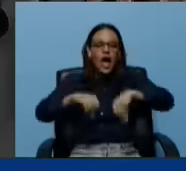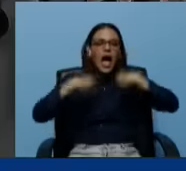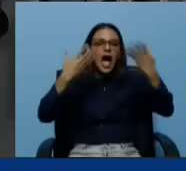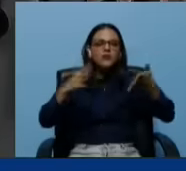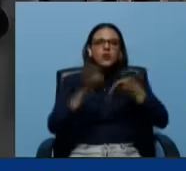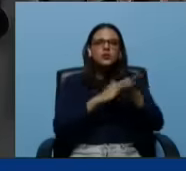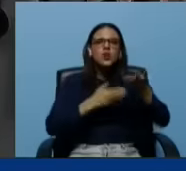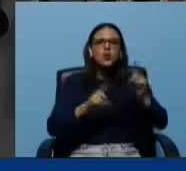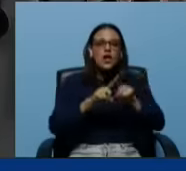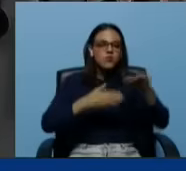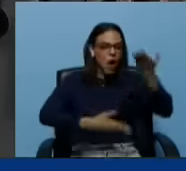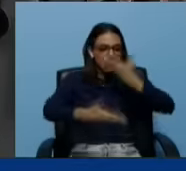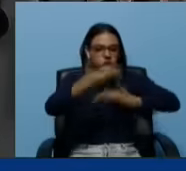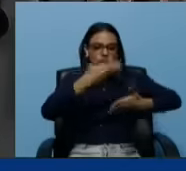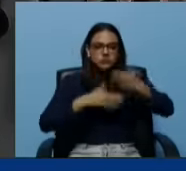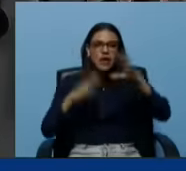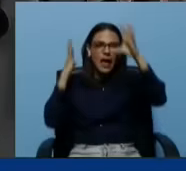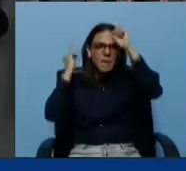Caribe.